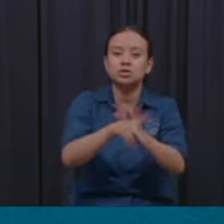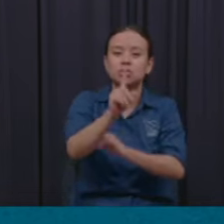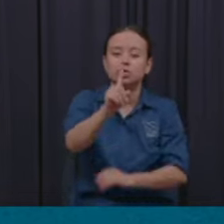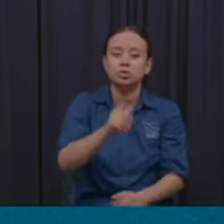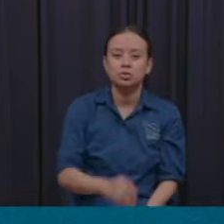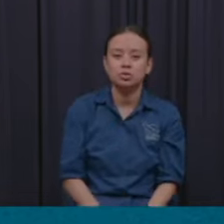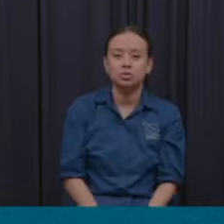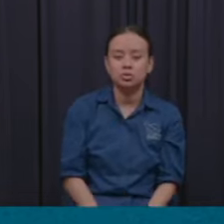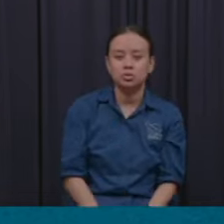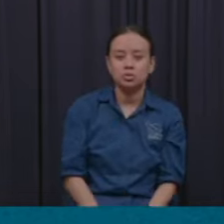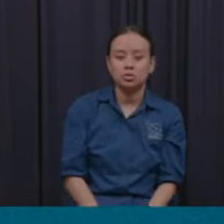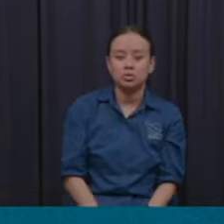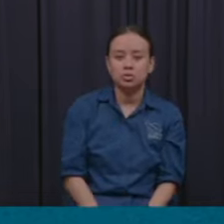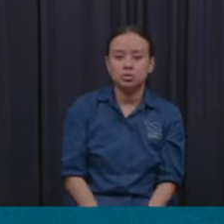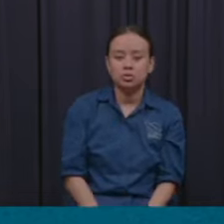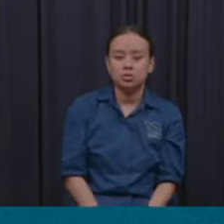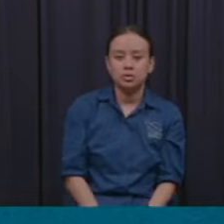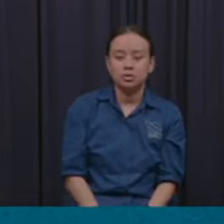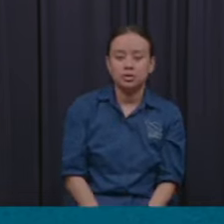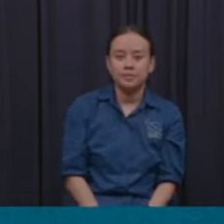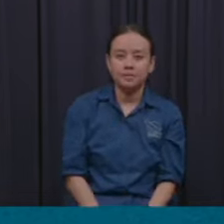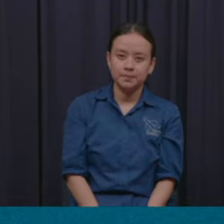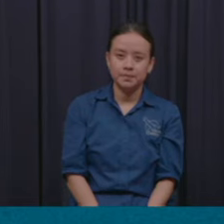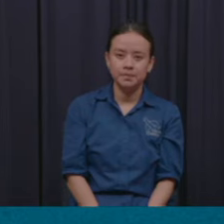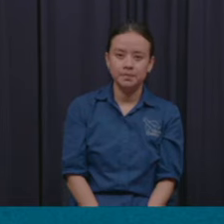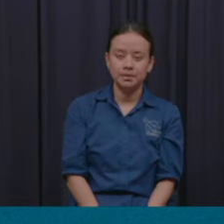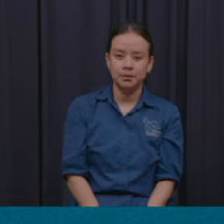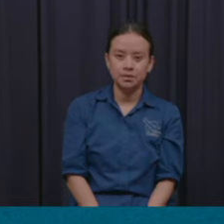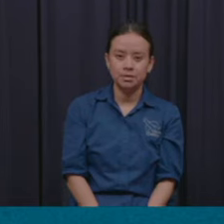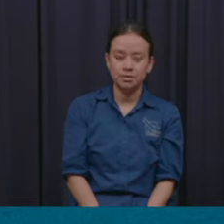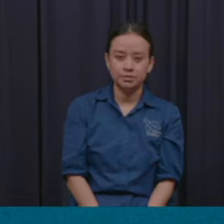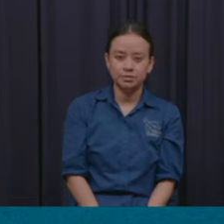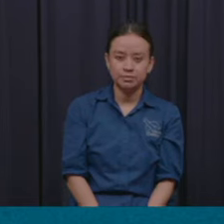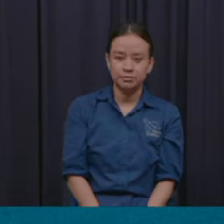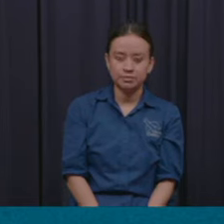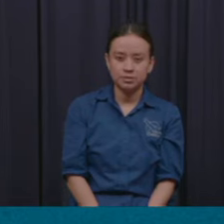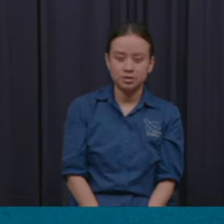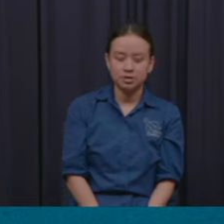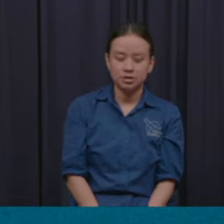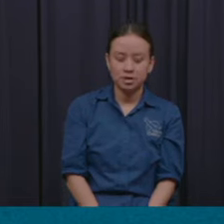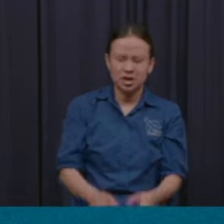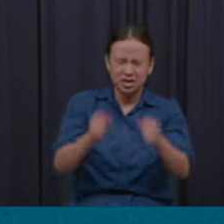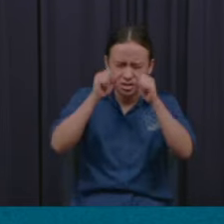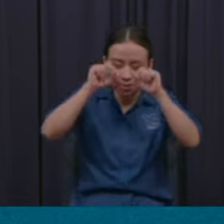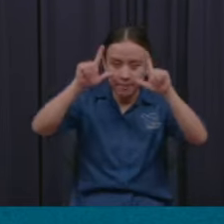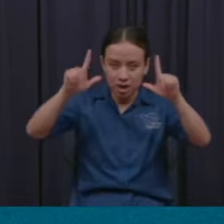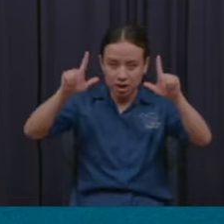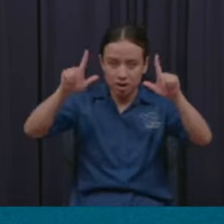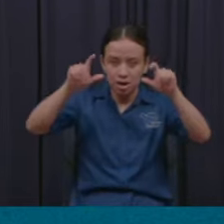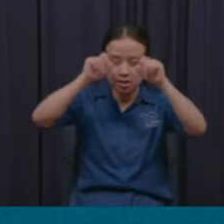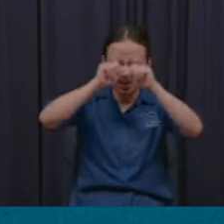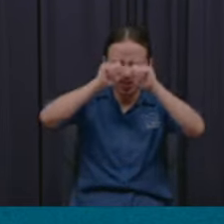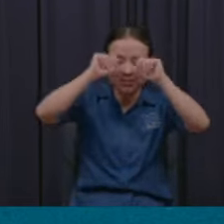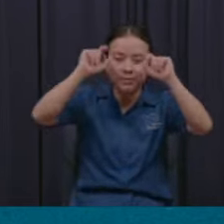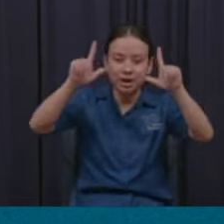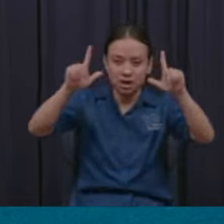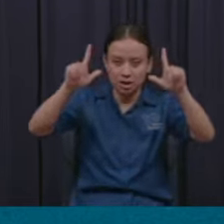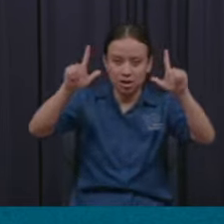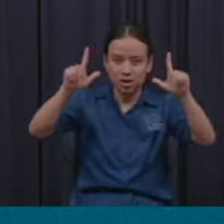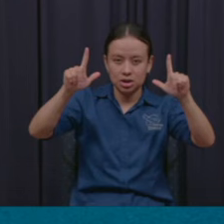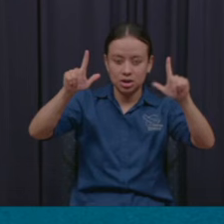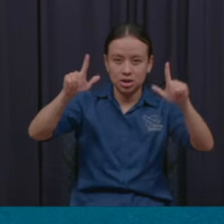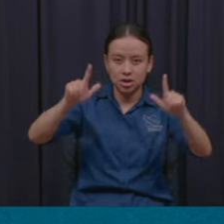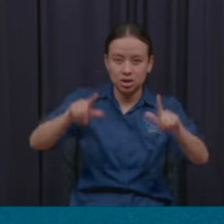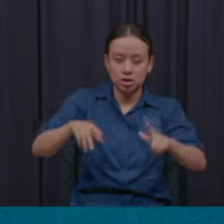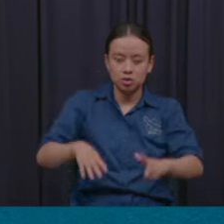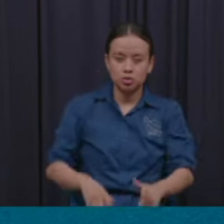Isaías 52:1, Biblia de las Américas. Despierta, despierta,